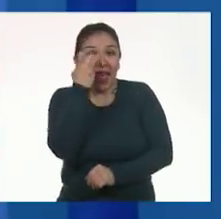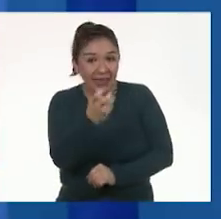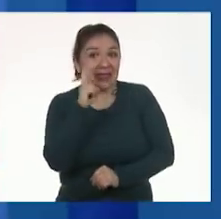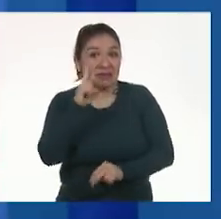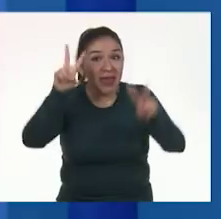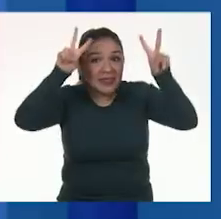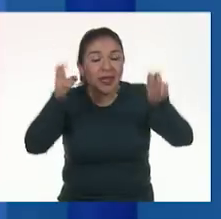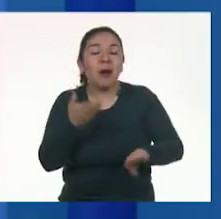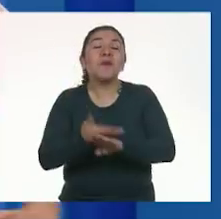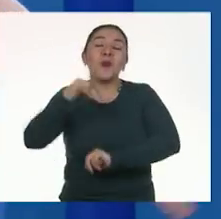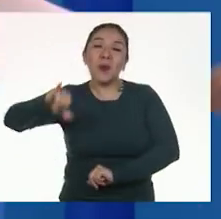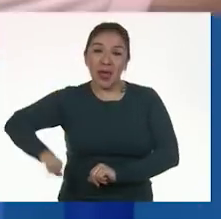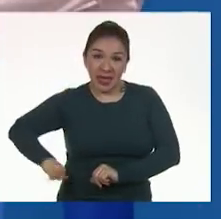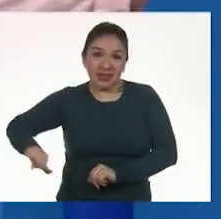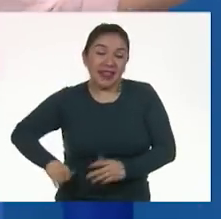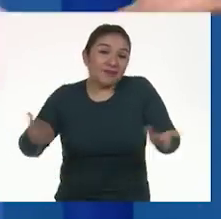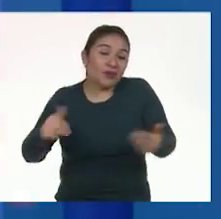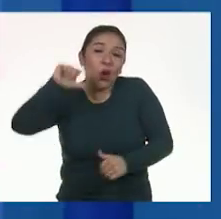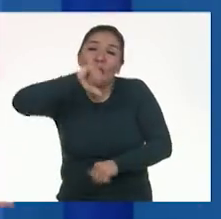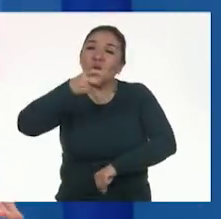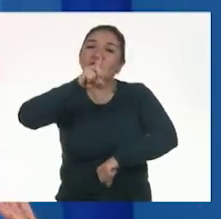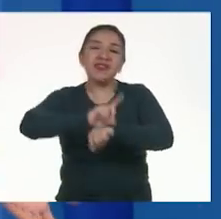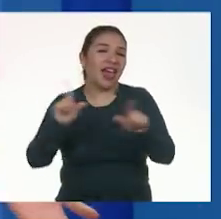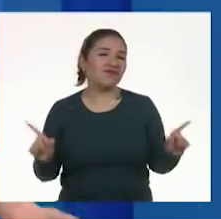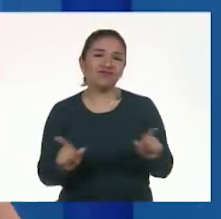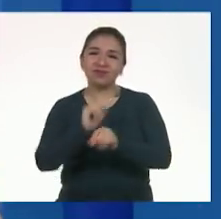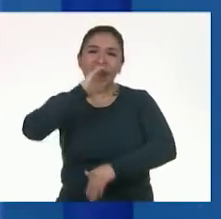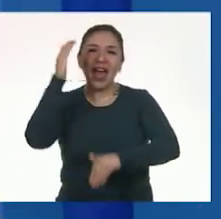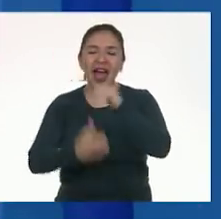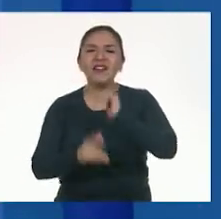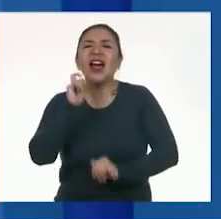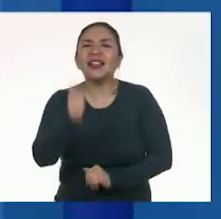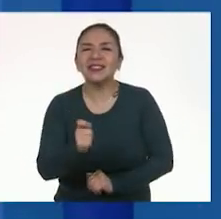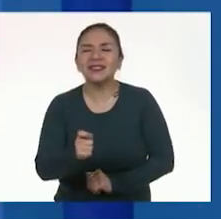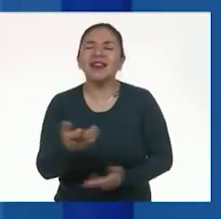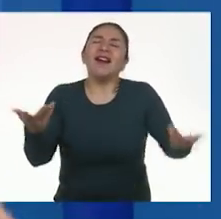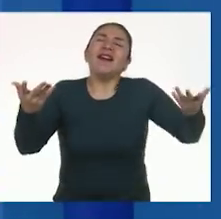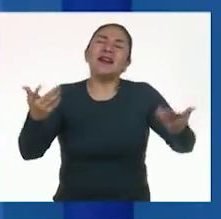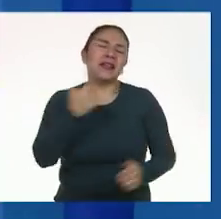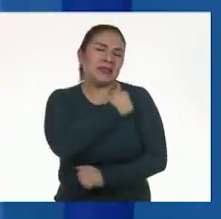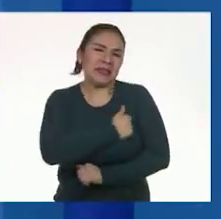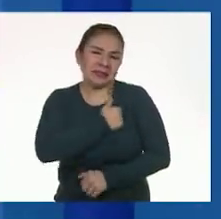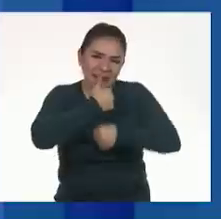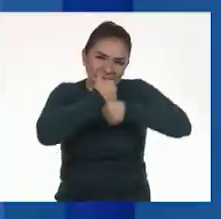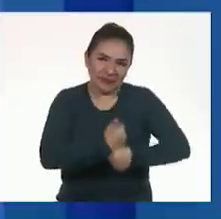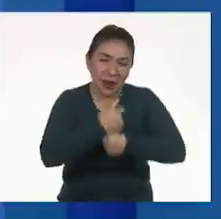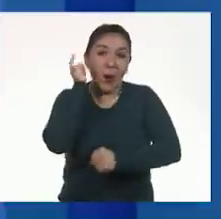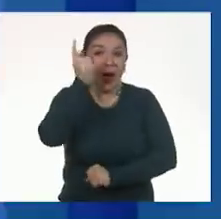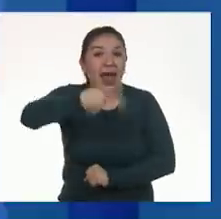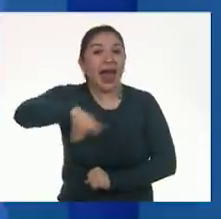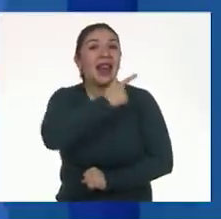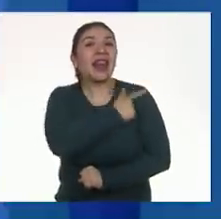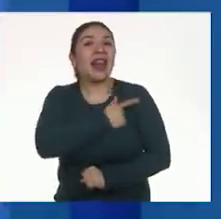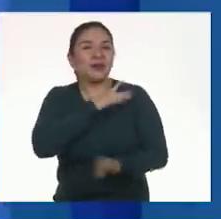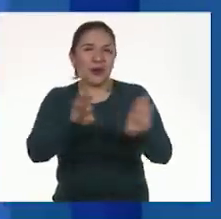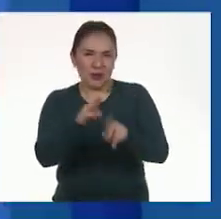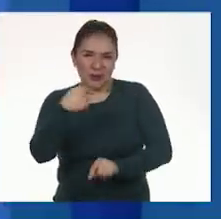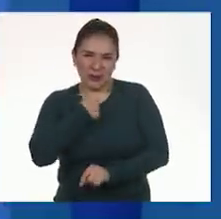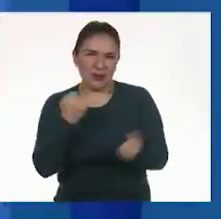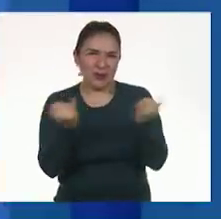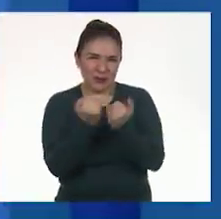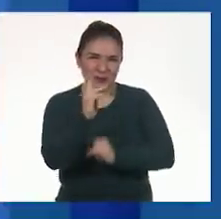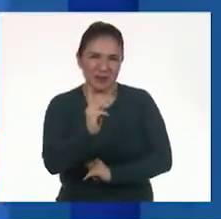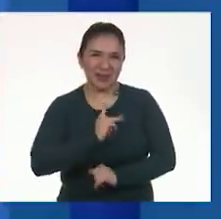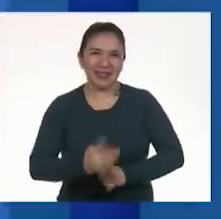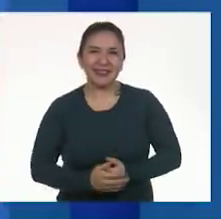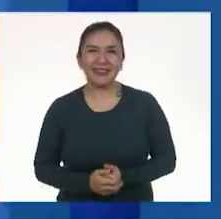un tema súper interesante, pero por hoy hemos terminado con ¡oh, qué tragedia! Espero lo hayan disfrutado tanto como lo disfrutamos